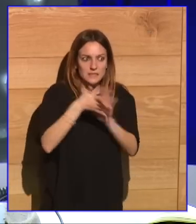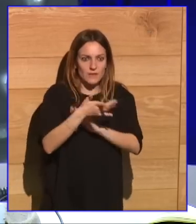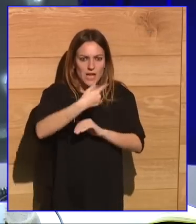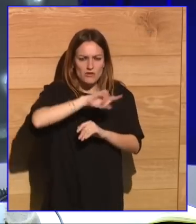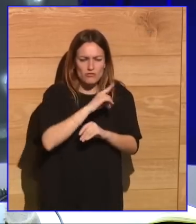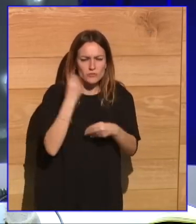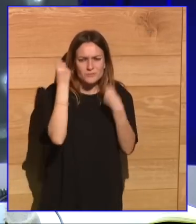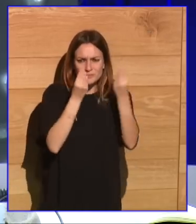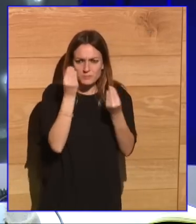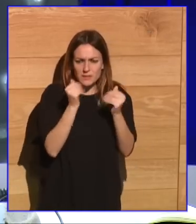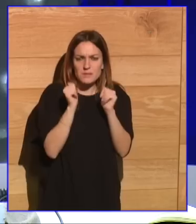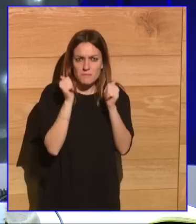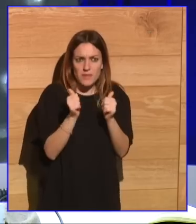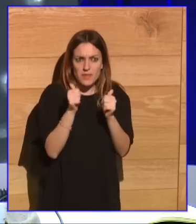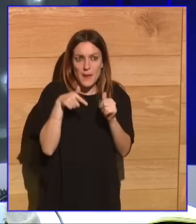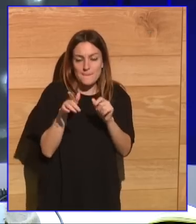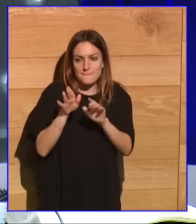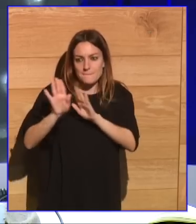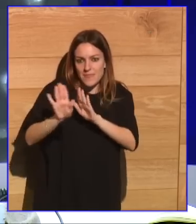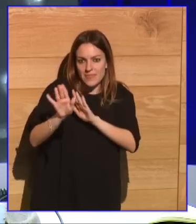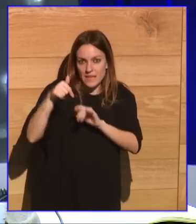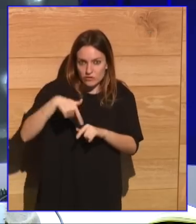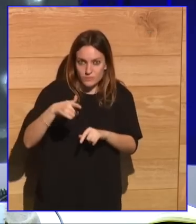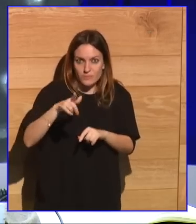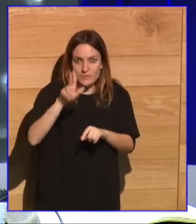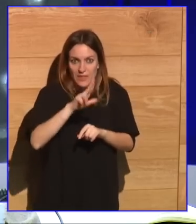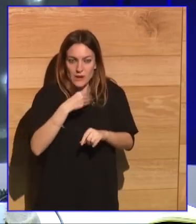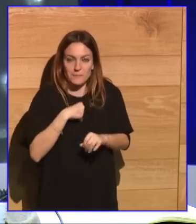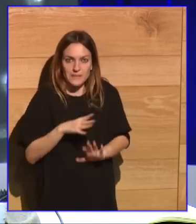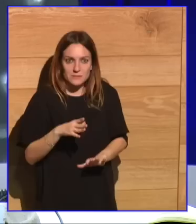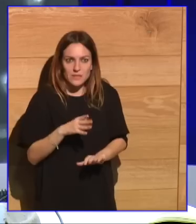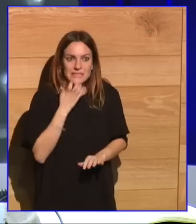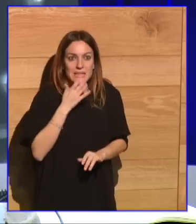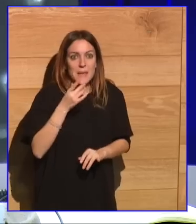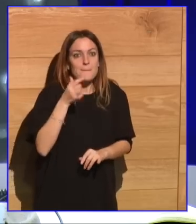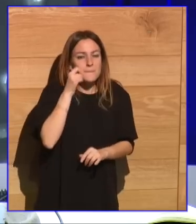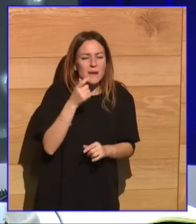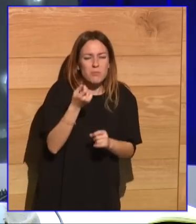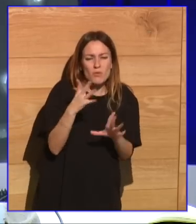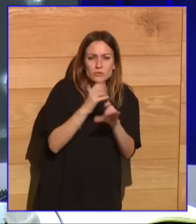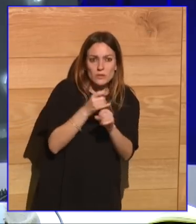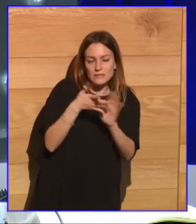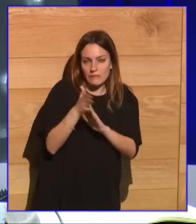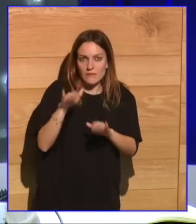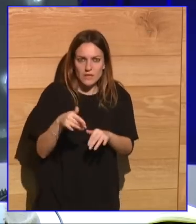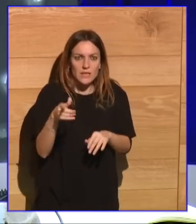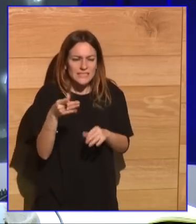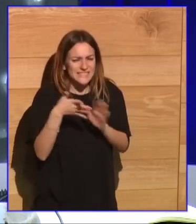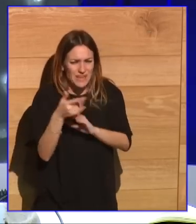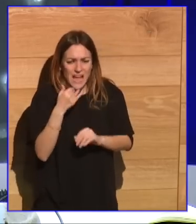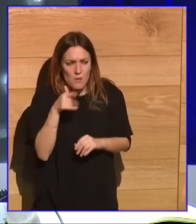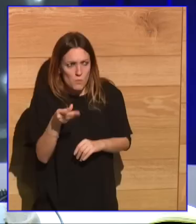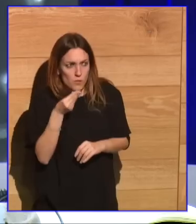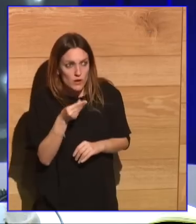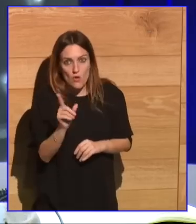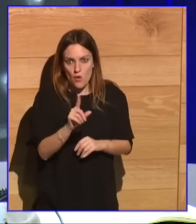a sospechar de sus vecinos marroquíes. Claro. Y en cuanto alguien tuviera la piel un poco oscura, pues... ¿Y eso sería bueno? No, sería terrible y